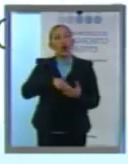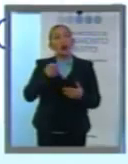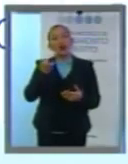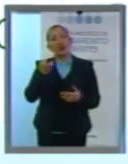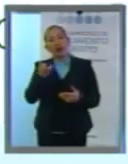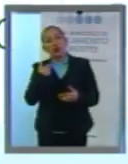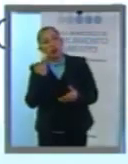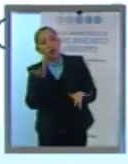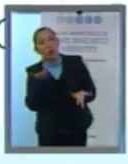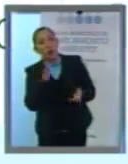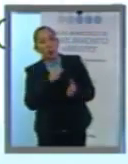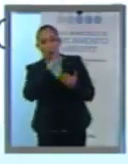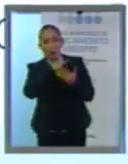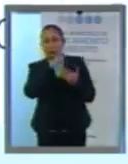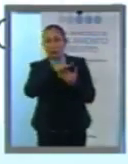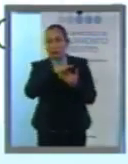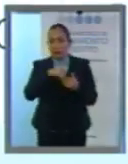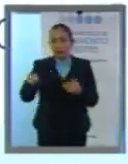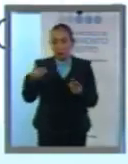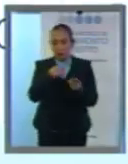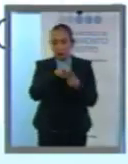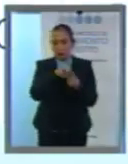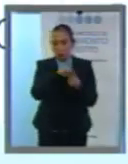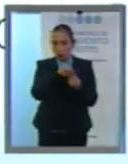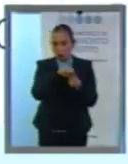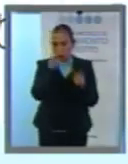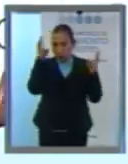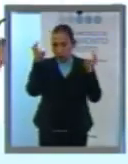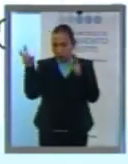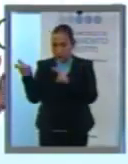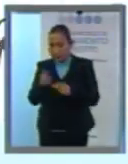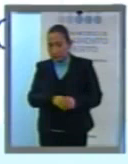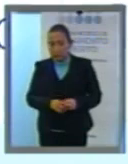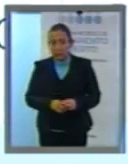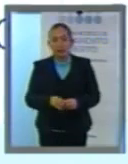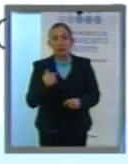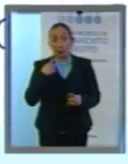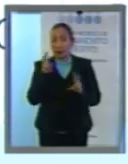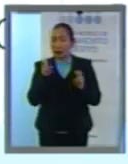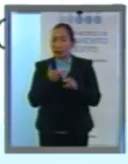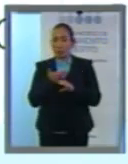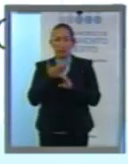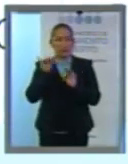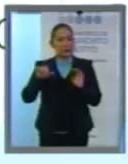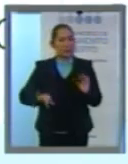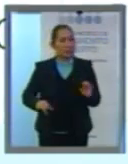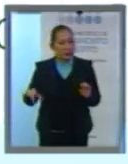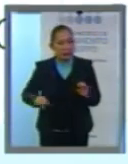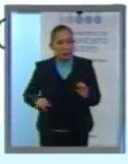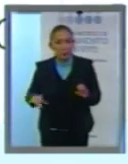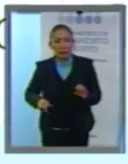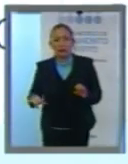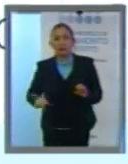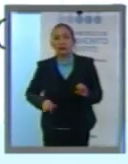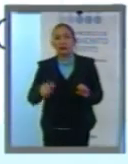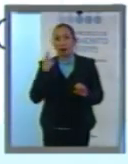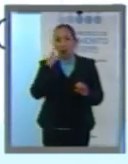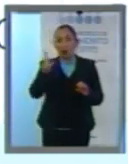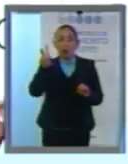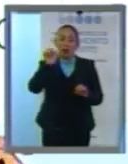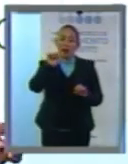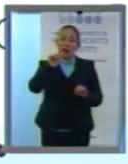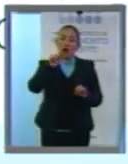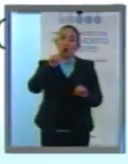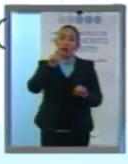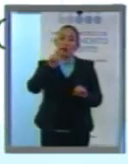sobre la mesa, además de estos dos asuntos, temas muy, muy interesantes. El Auditor Superior